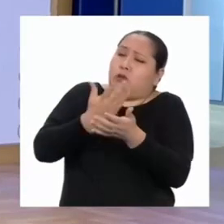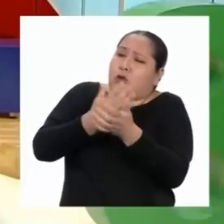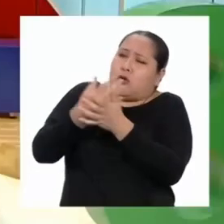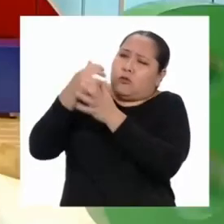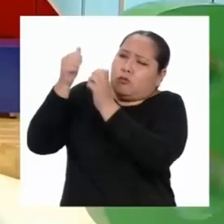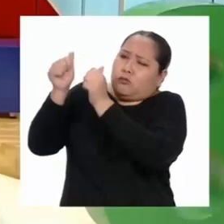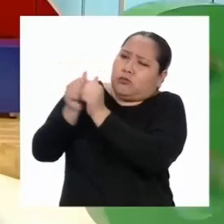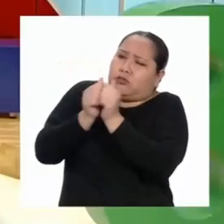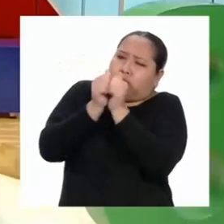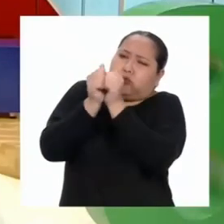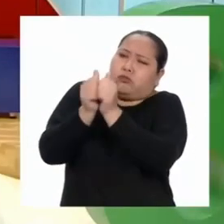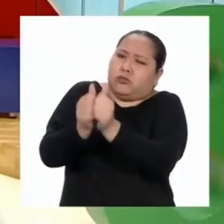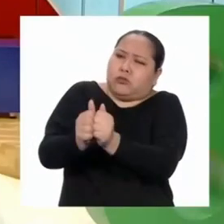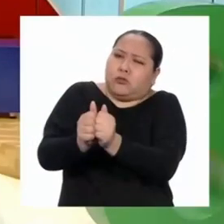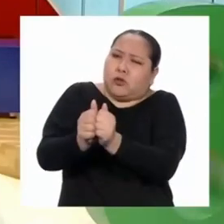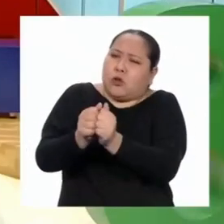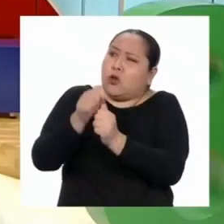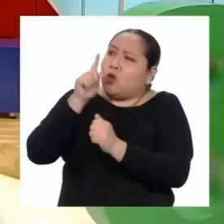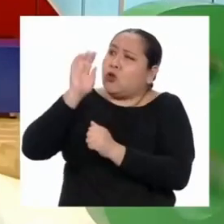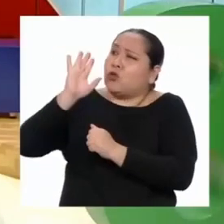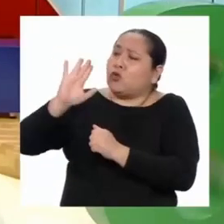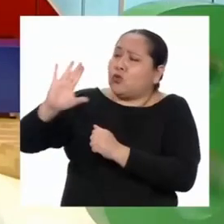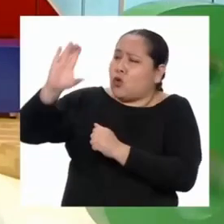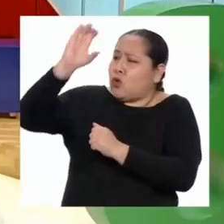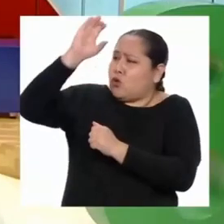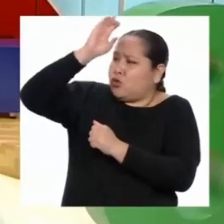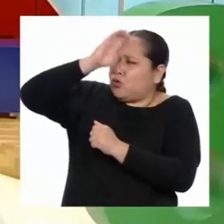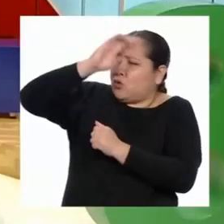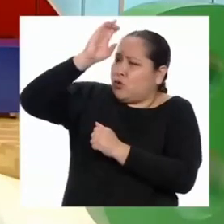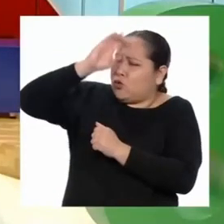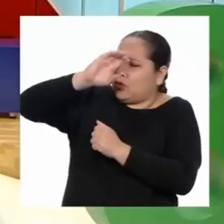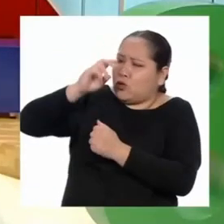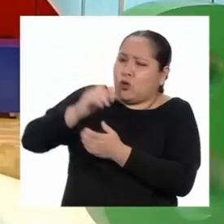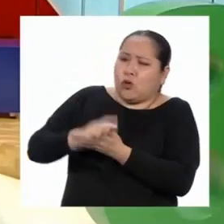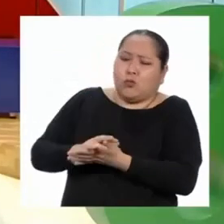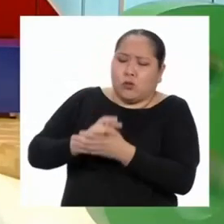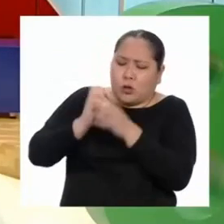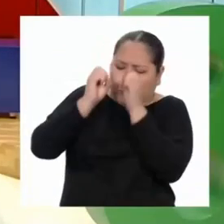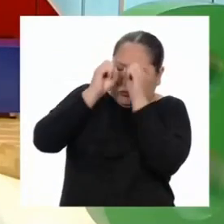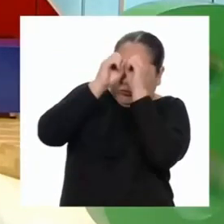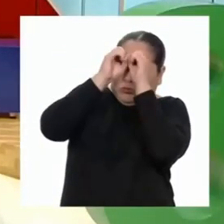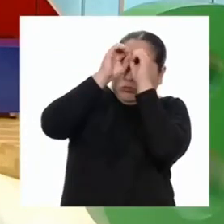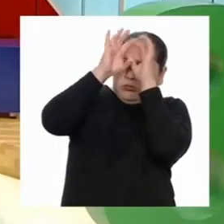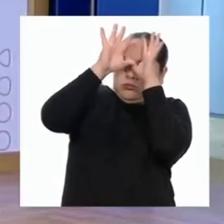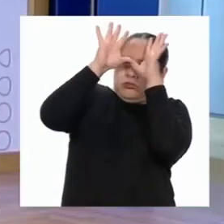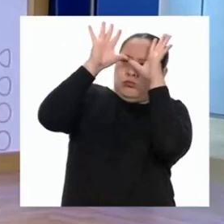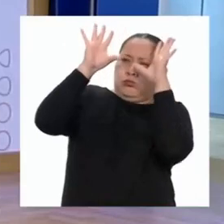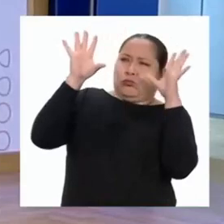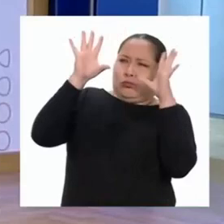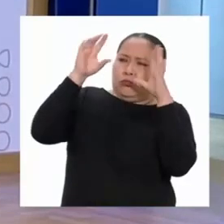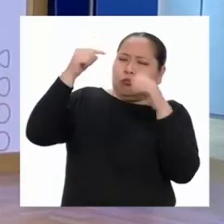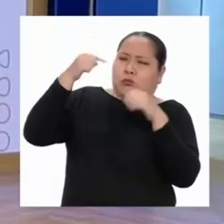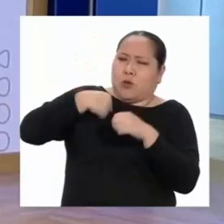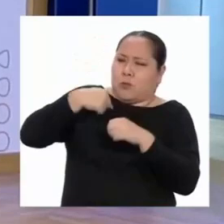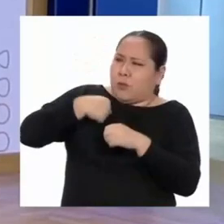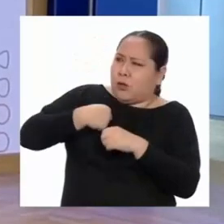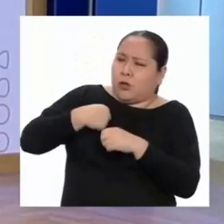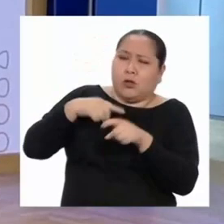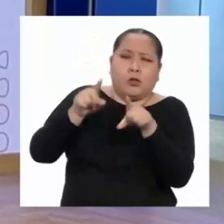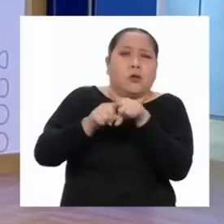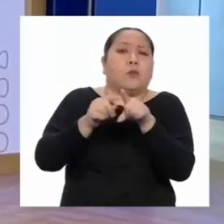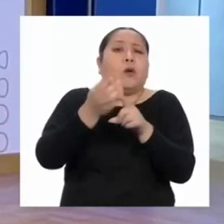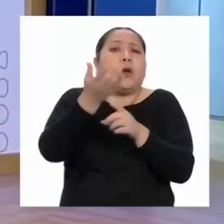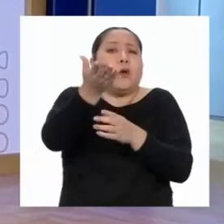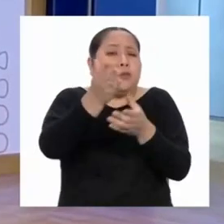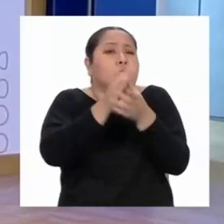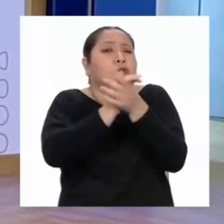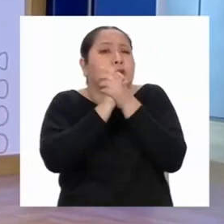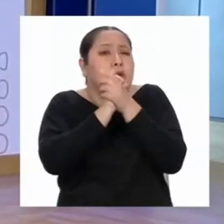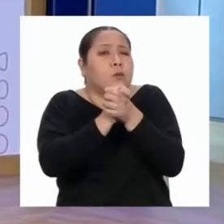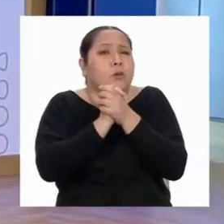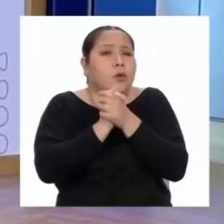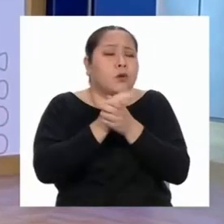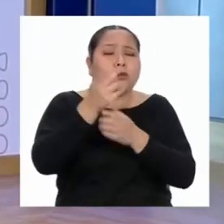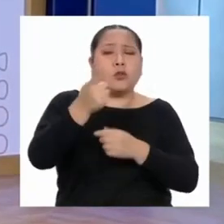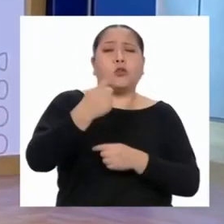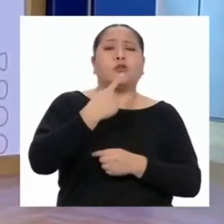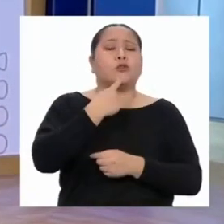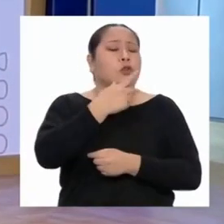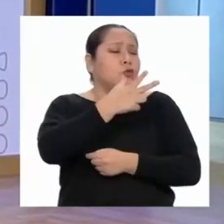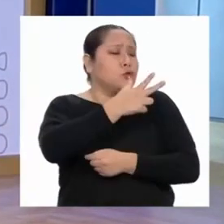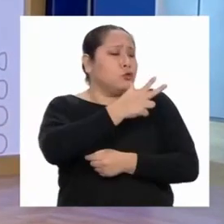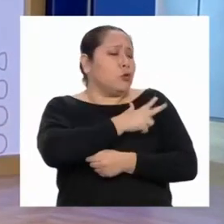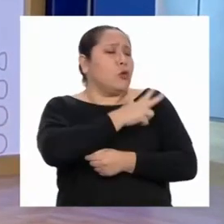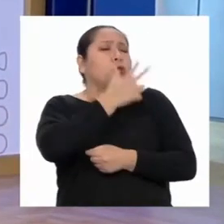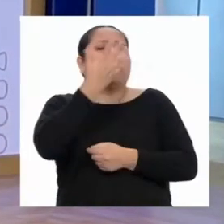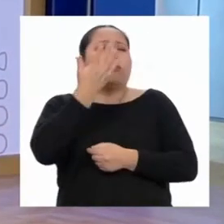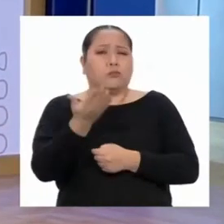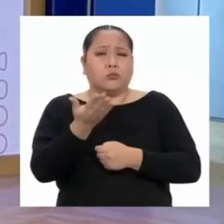compañero. Sus conocimientos me han iluminado a mí y a todas mis amigas y amigos de tercero